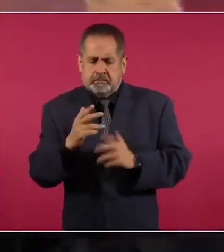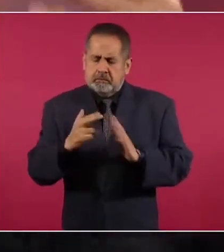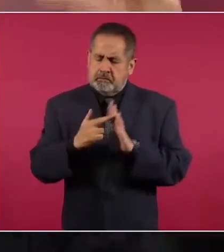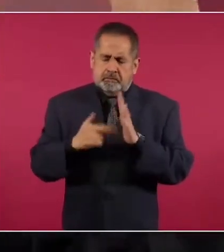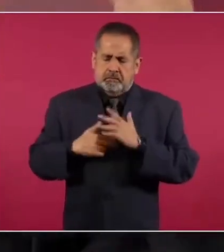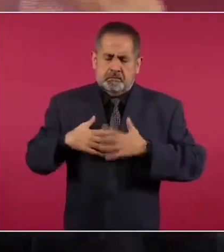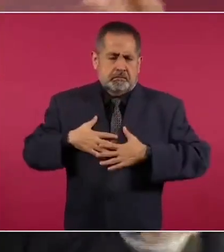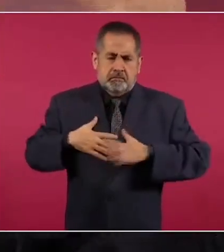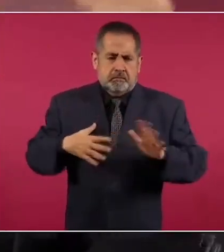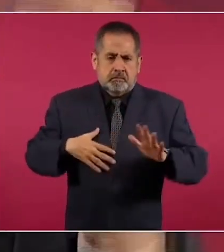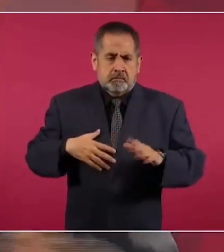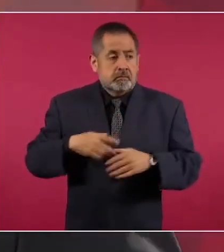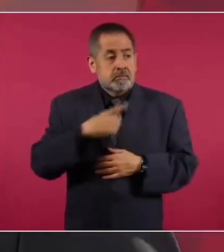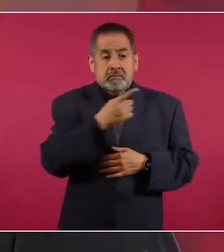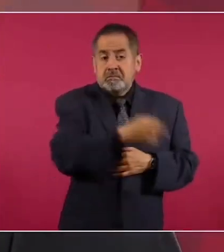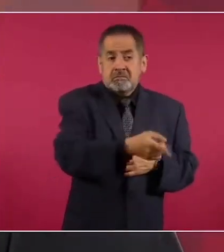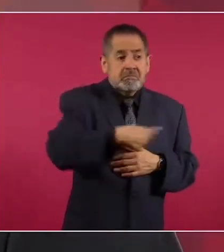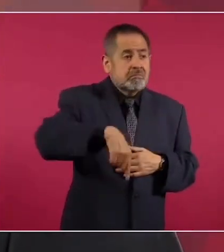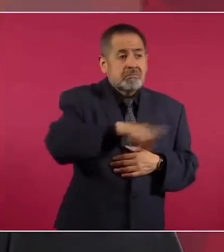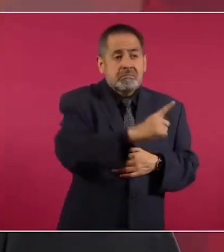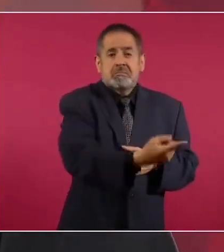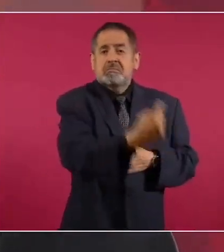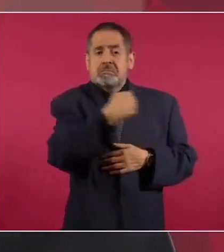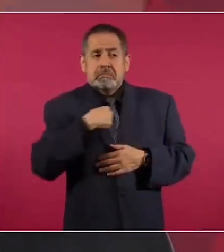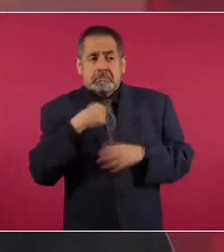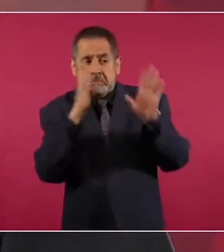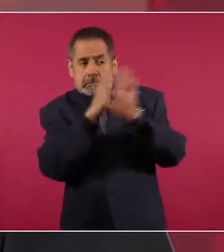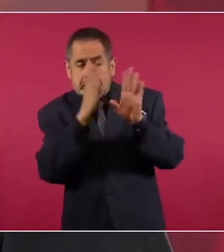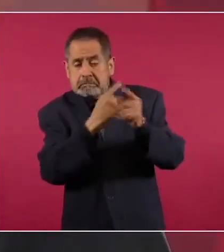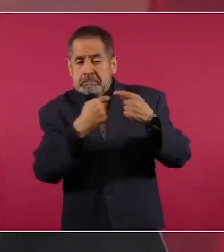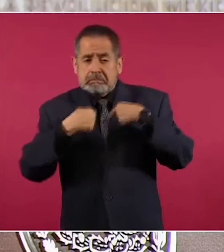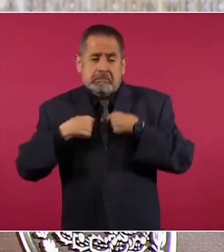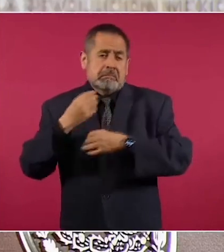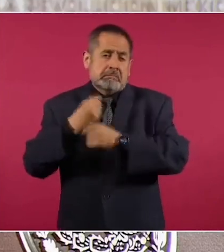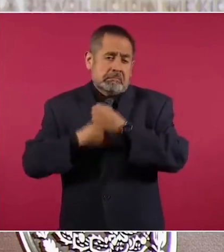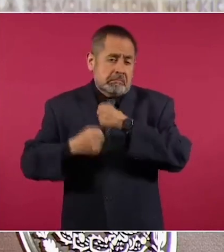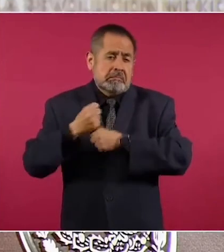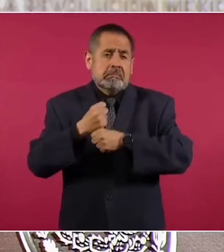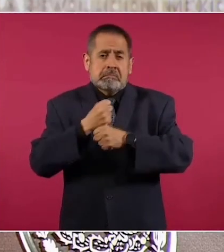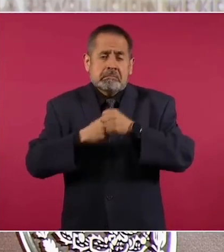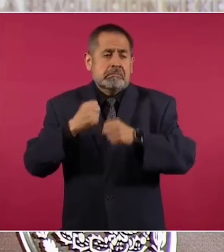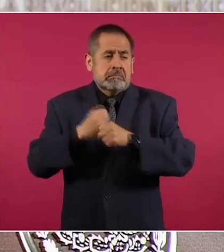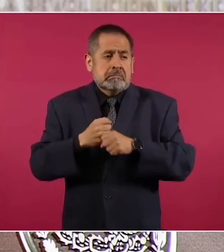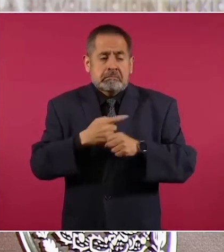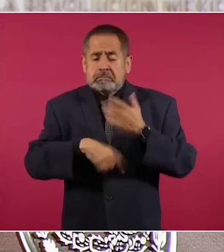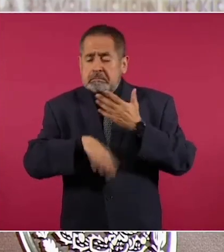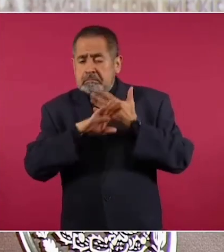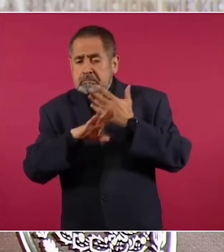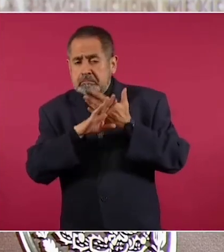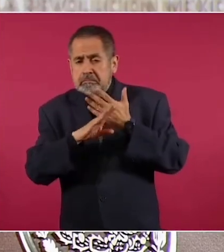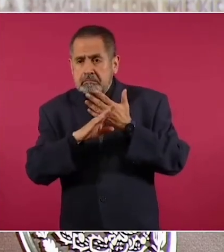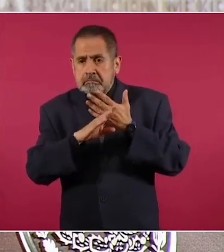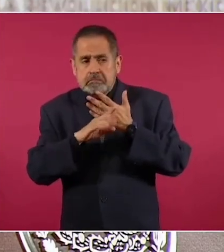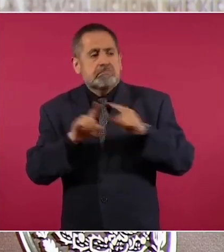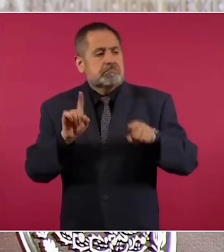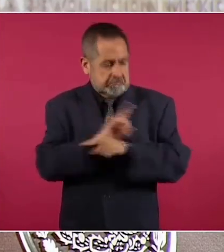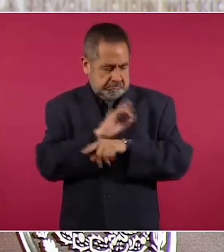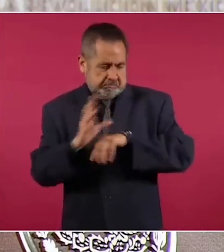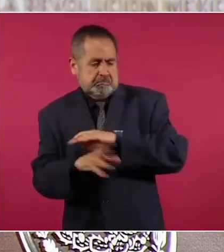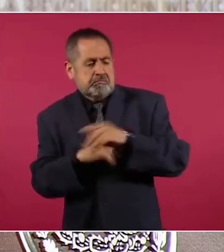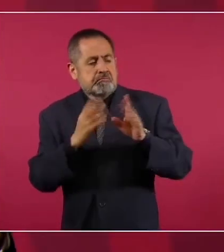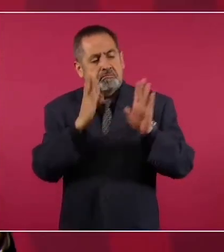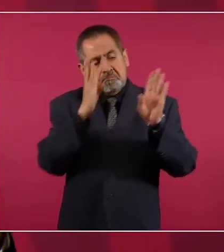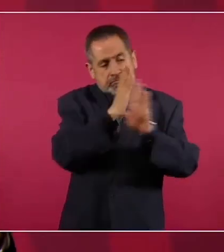nosotros que hemos sido espiados durante años, perseguidos durante años, no podríamos hacer lo